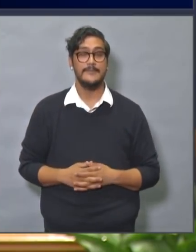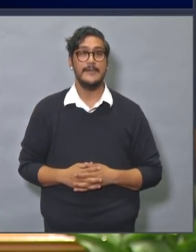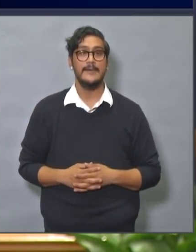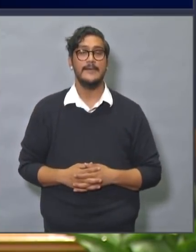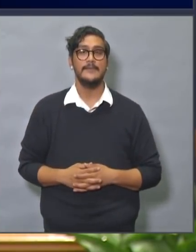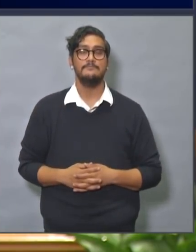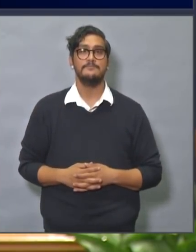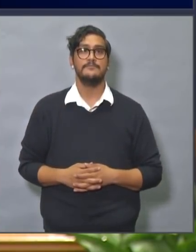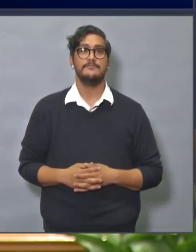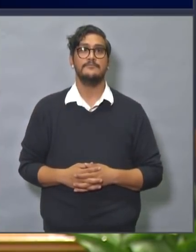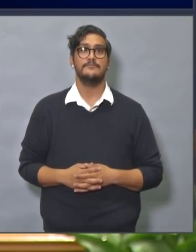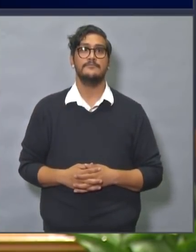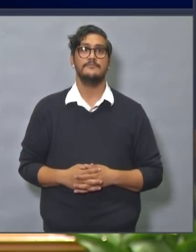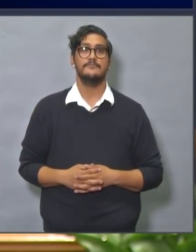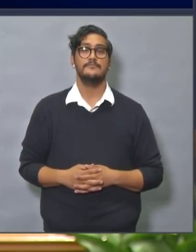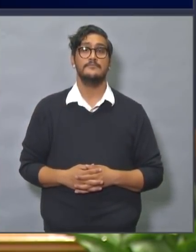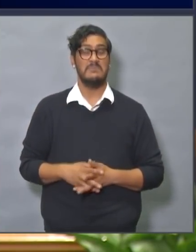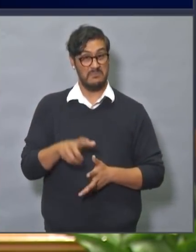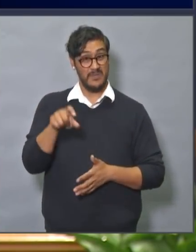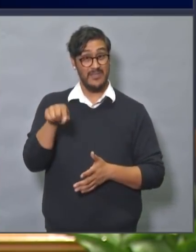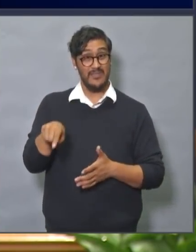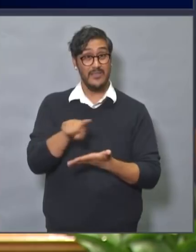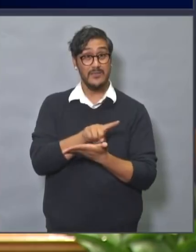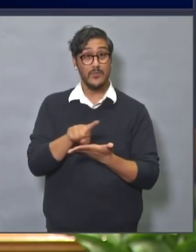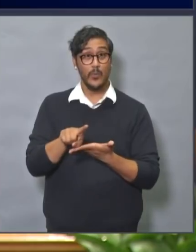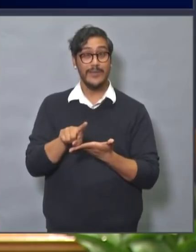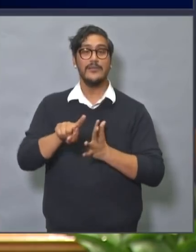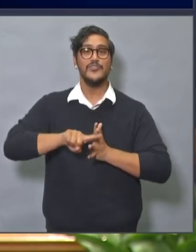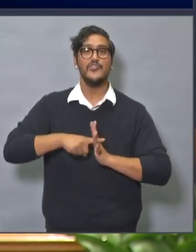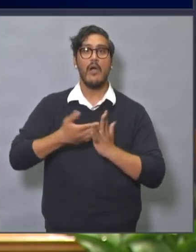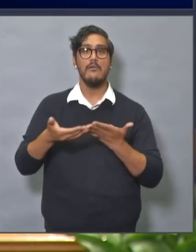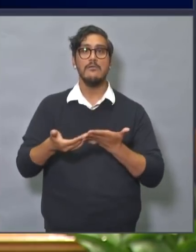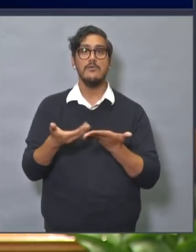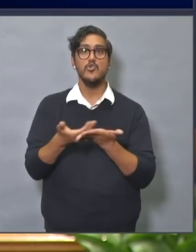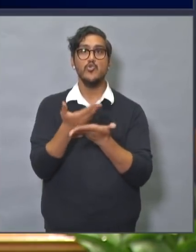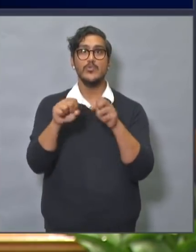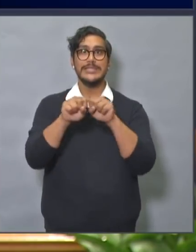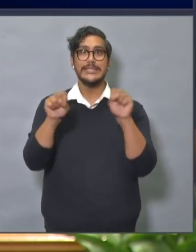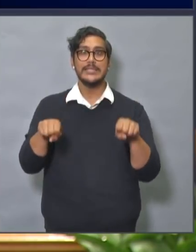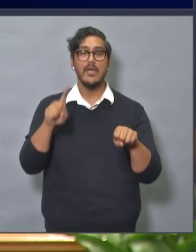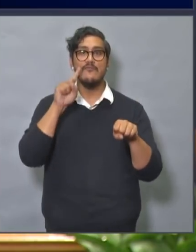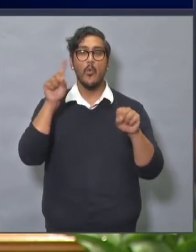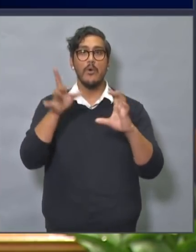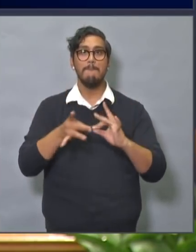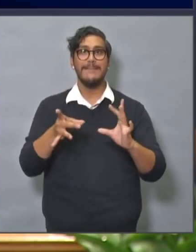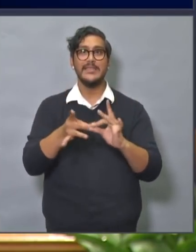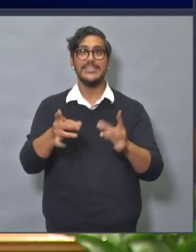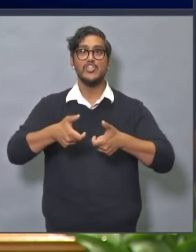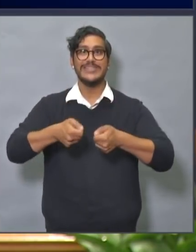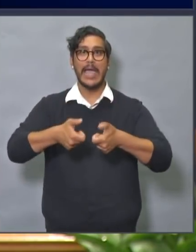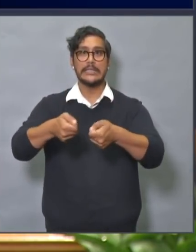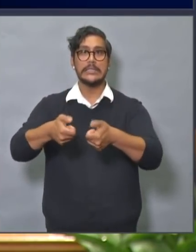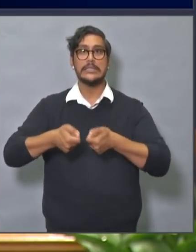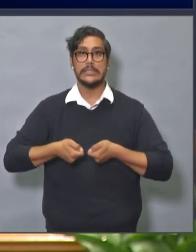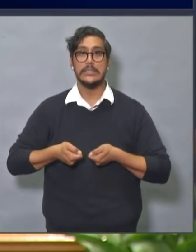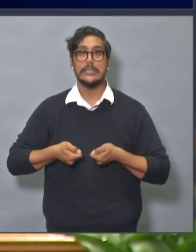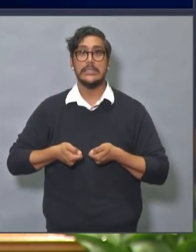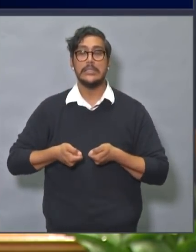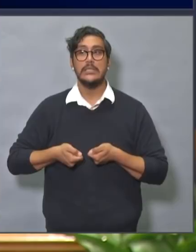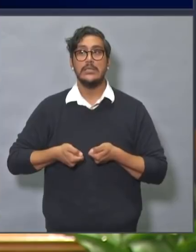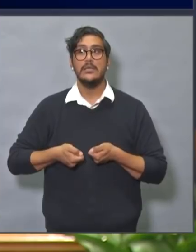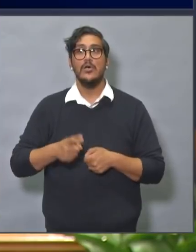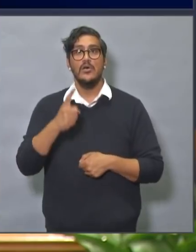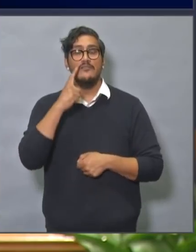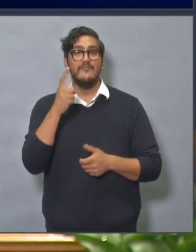Y finalmente, esta semana también lanzamos un nuevo sistema de mensajes de texto para rastrear